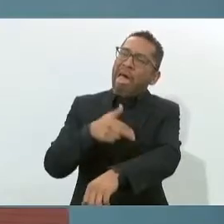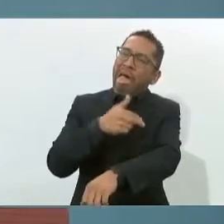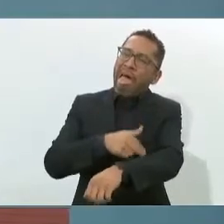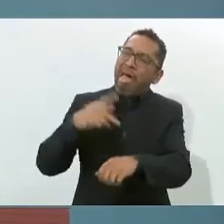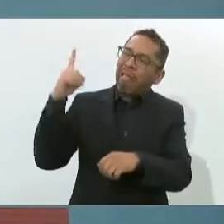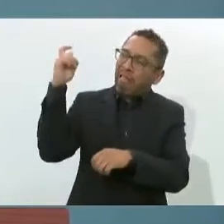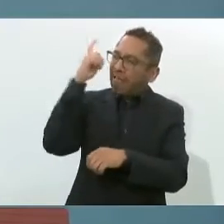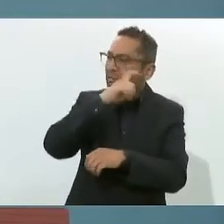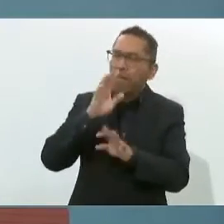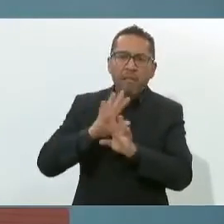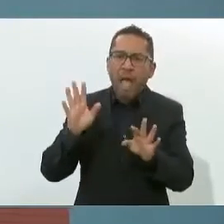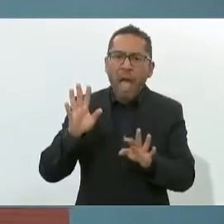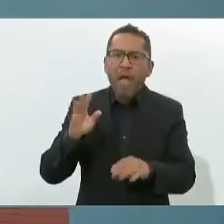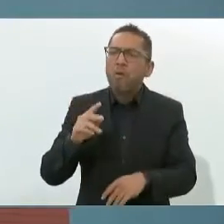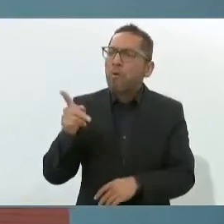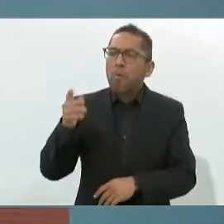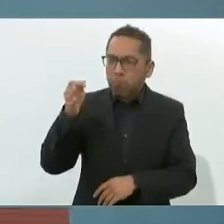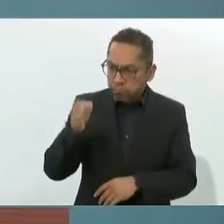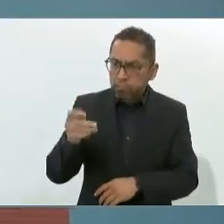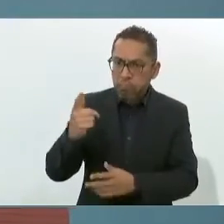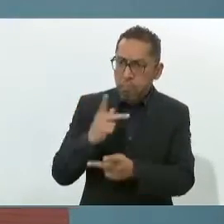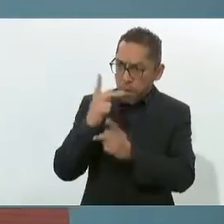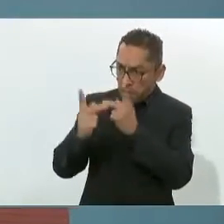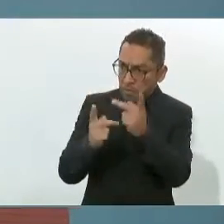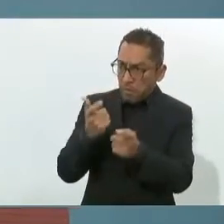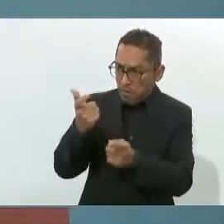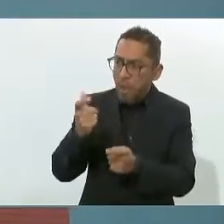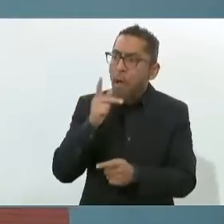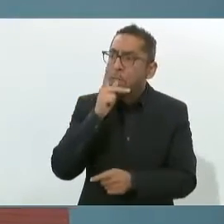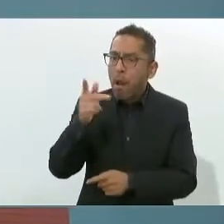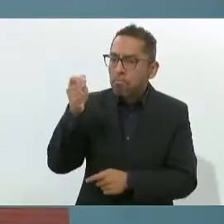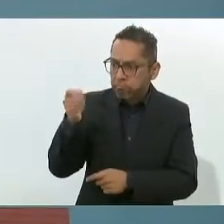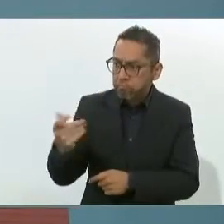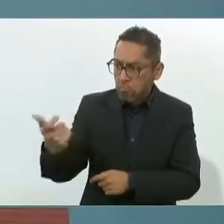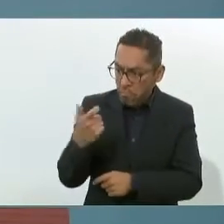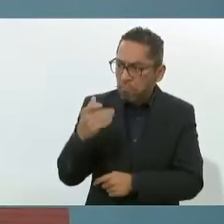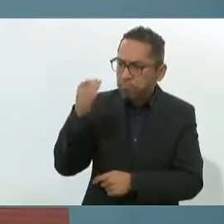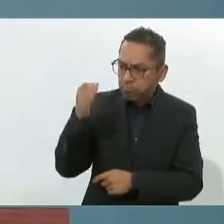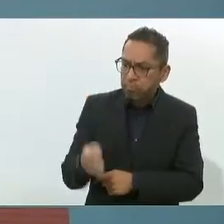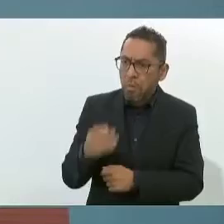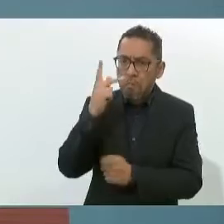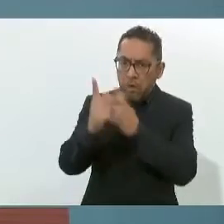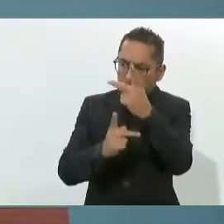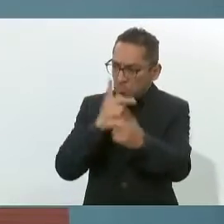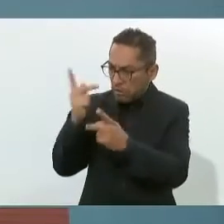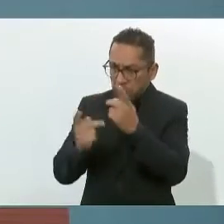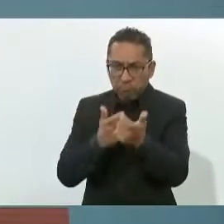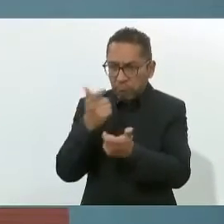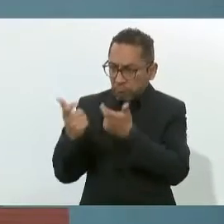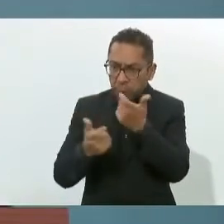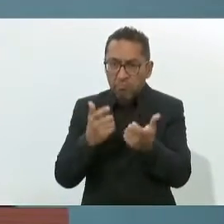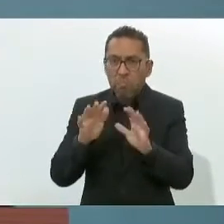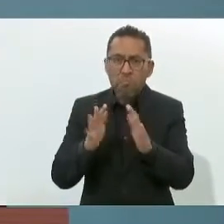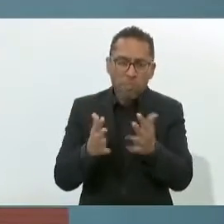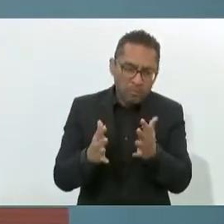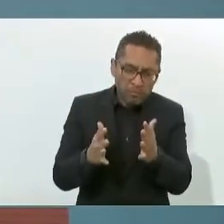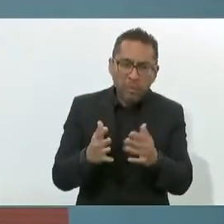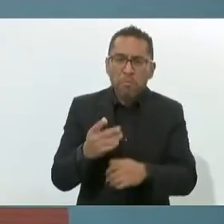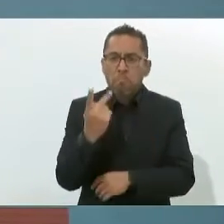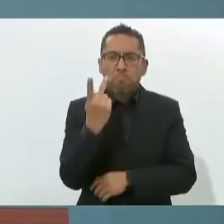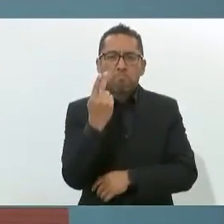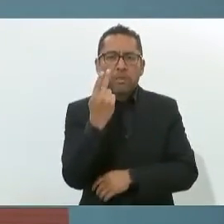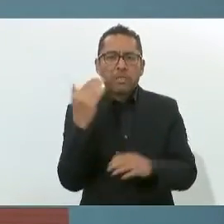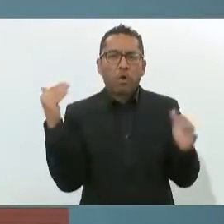excesivos, a la palabra se le entregaron créditos en promedio de 25,000